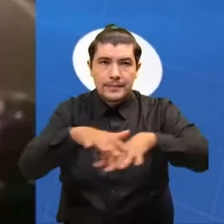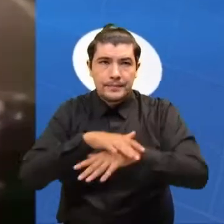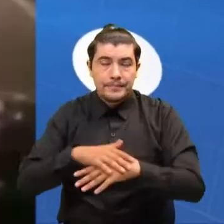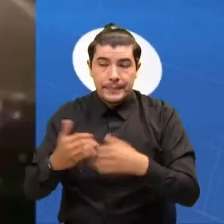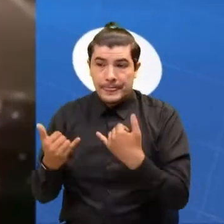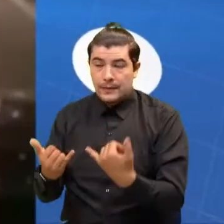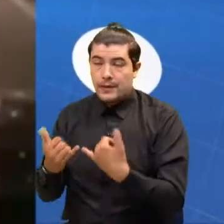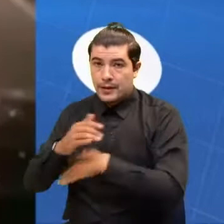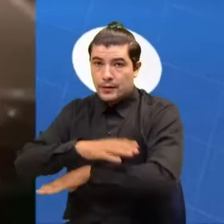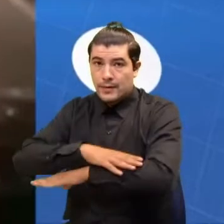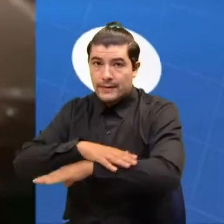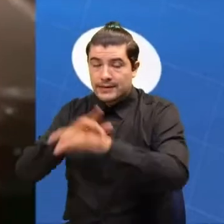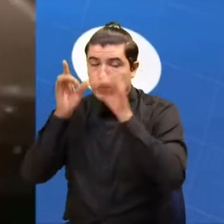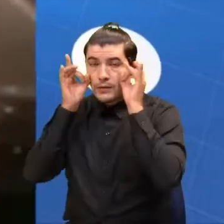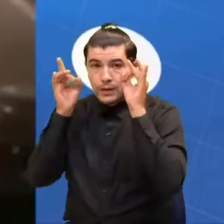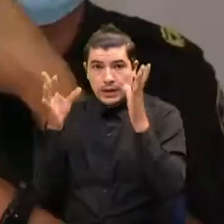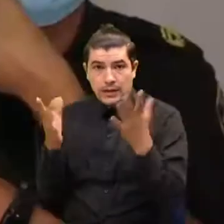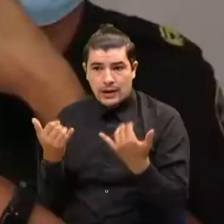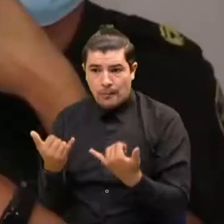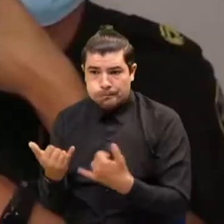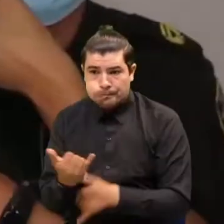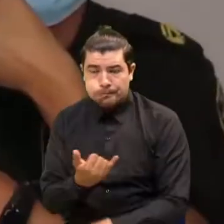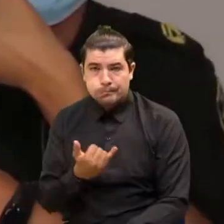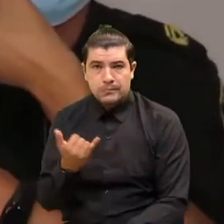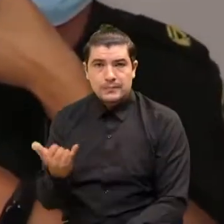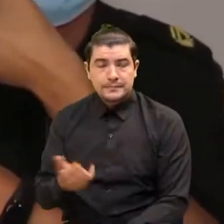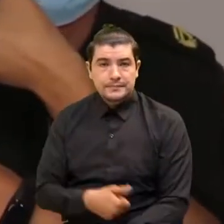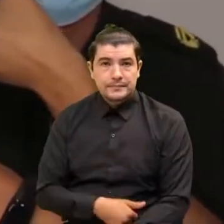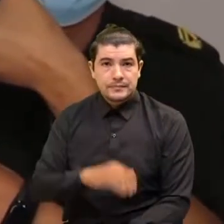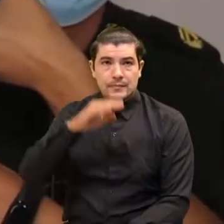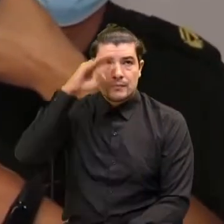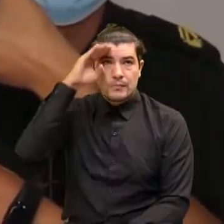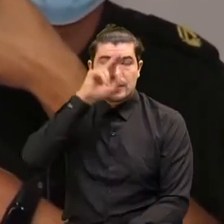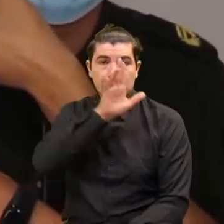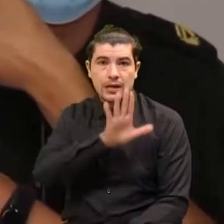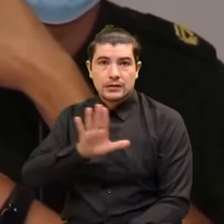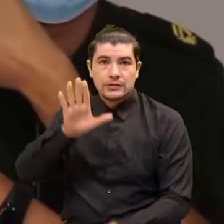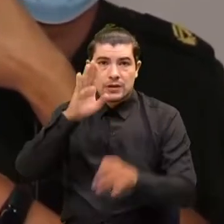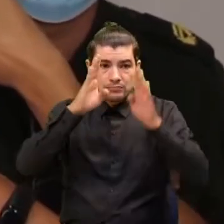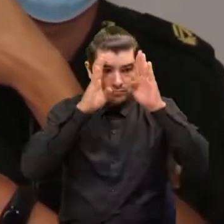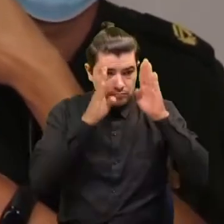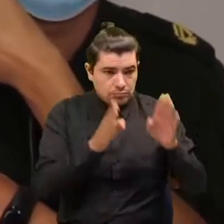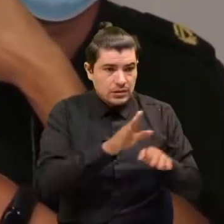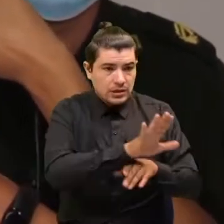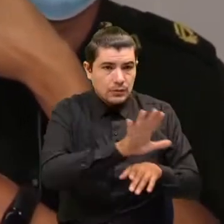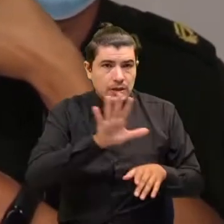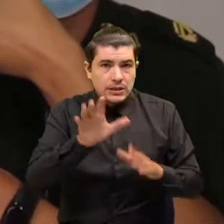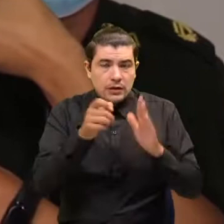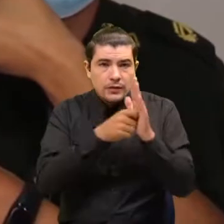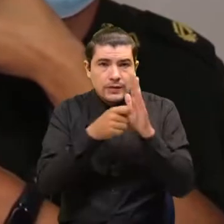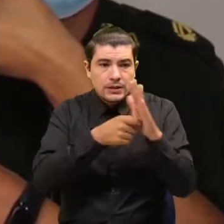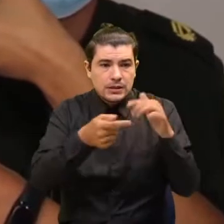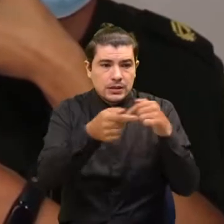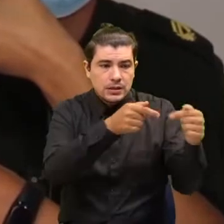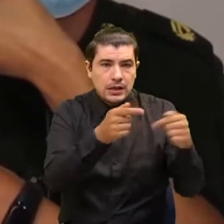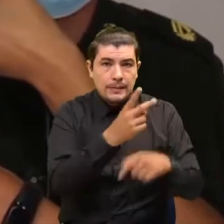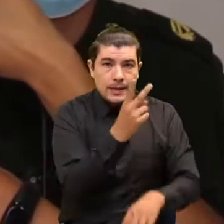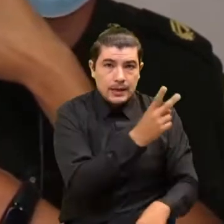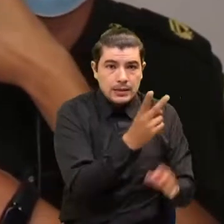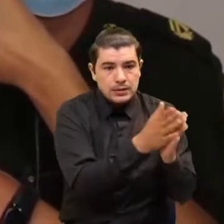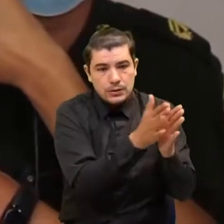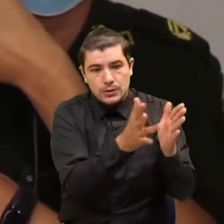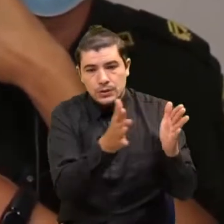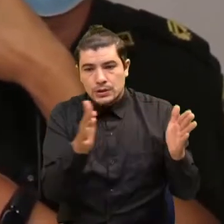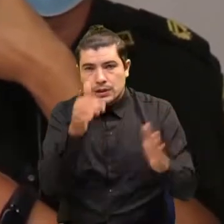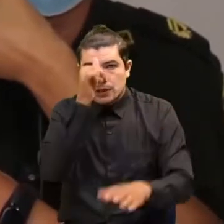que estamos teniendo. Policía tocó asistir 55 riñas desde el viernes al domingo y